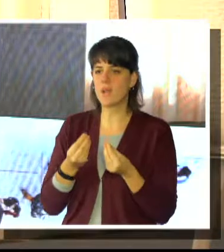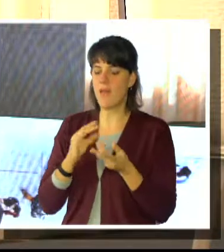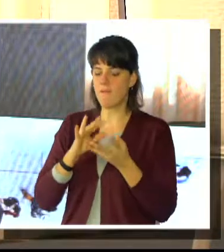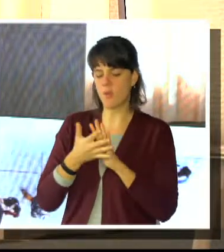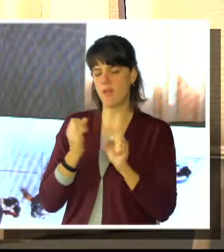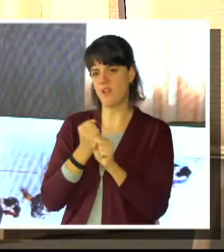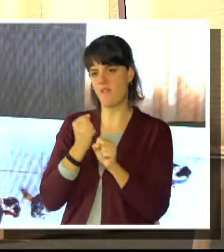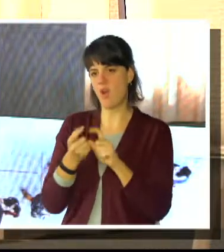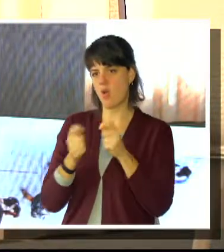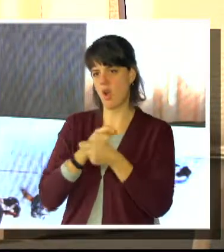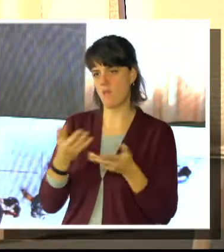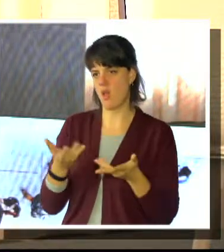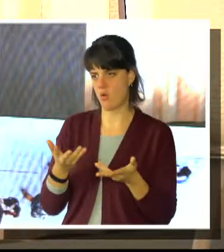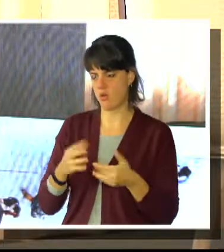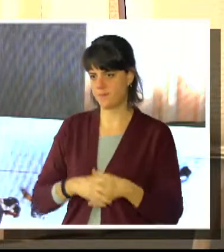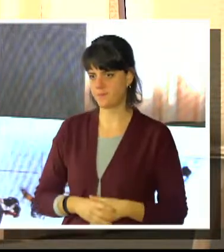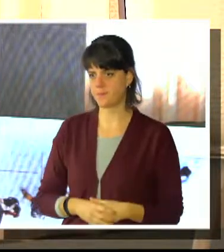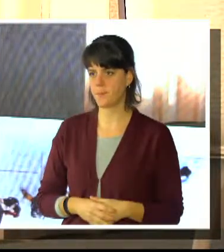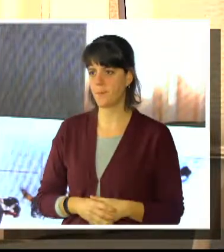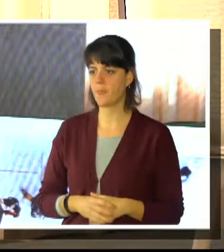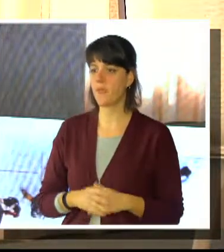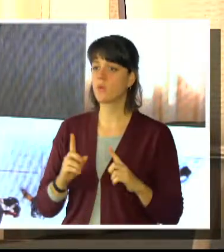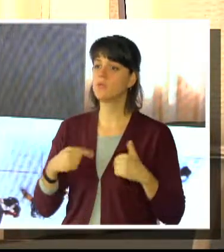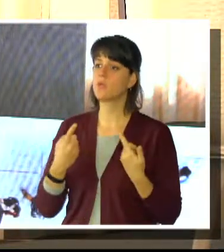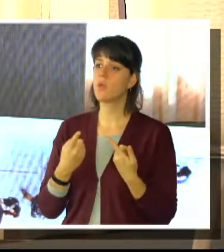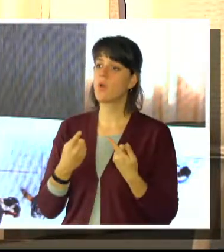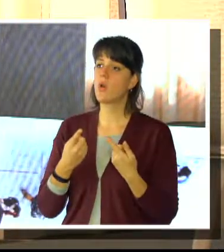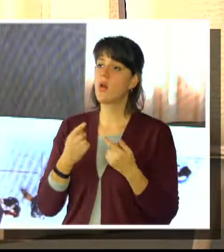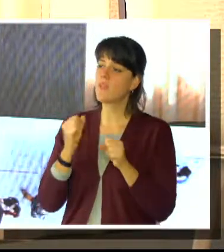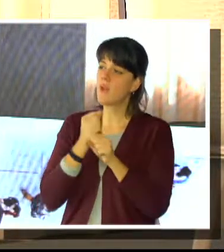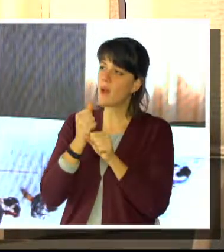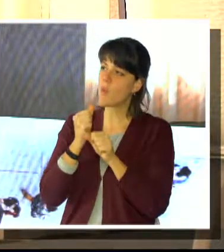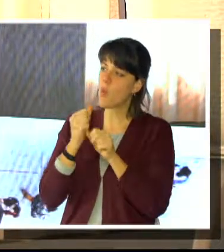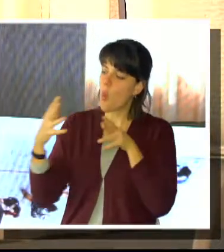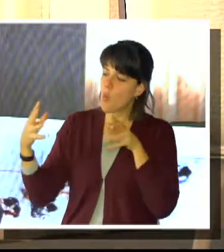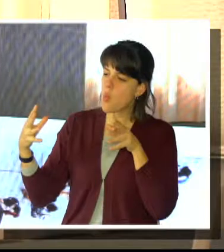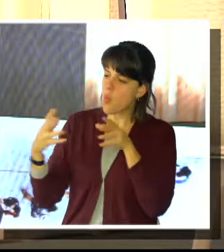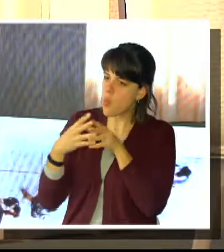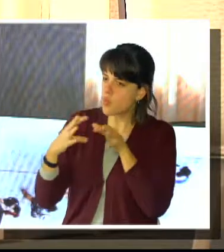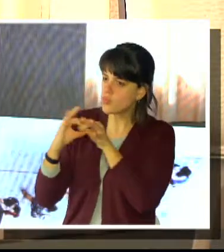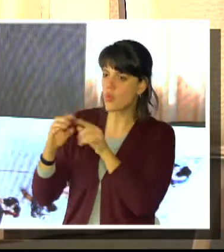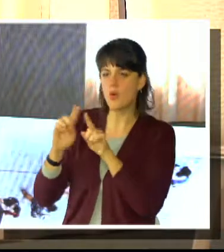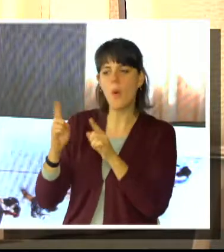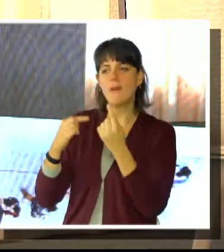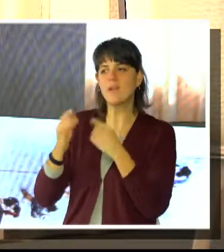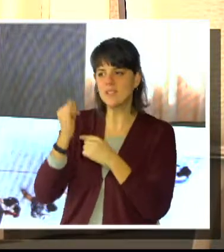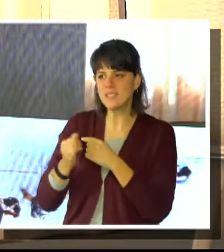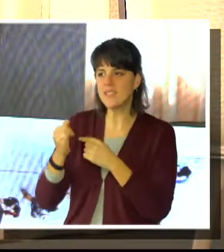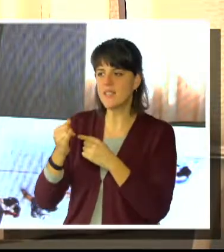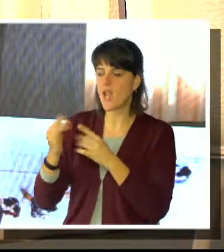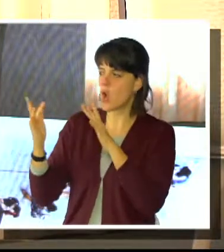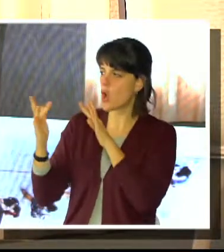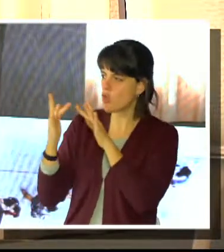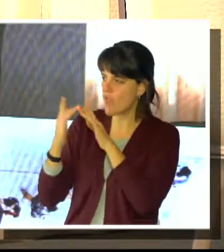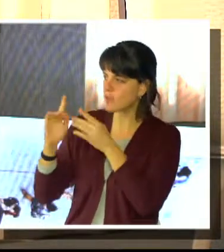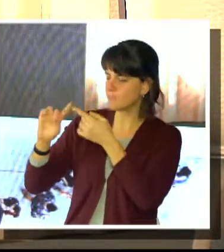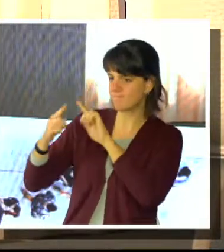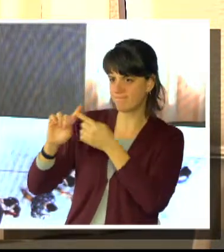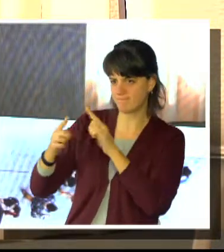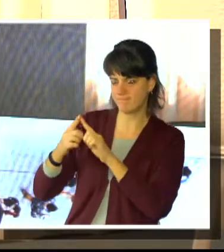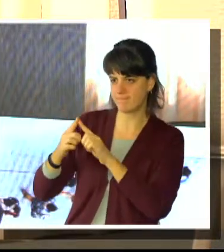lugar ideal. En particular estamos desarrollando aplicaciones para movilidad y estamos entre un cambio de